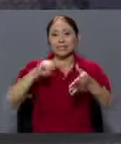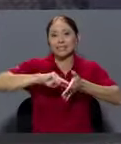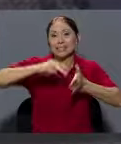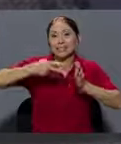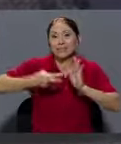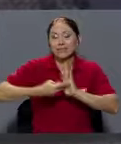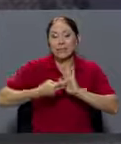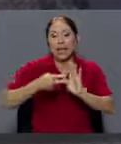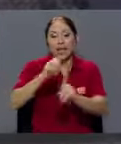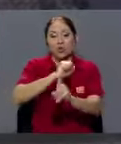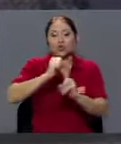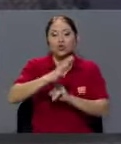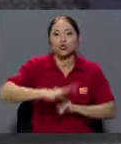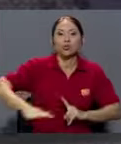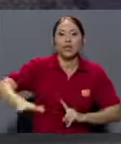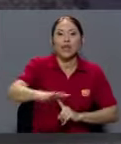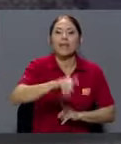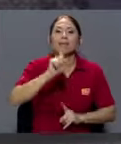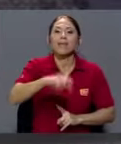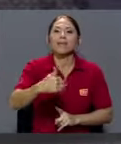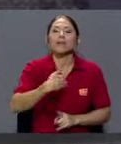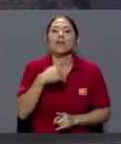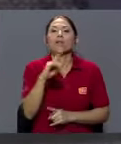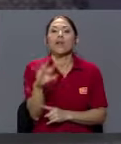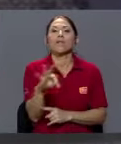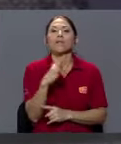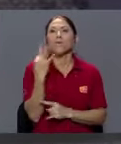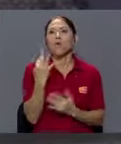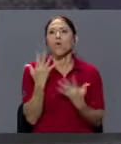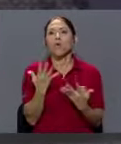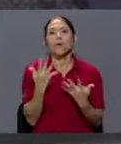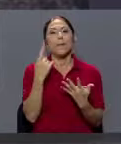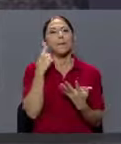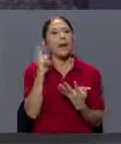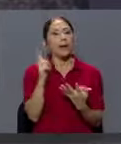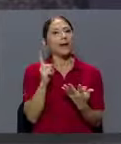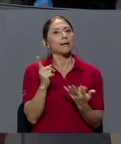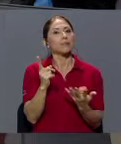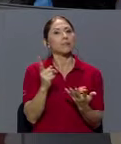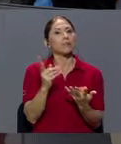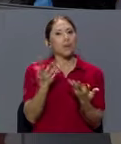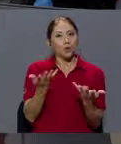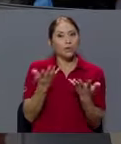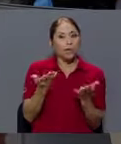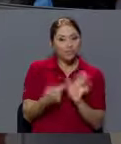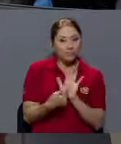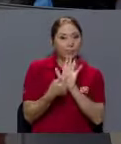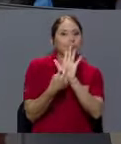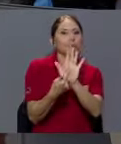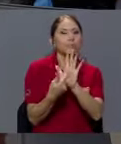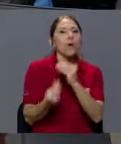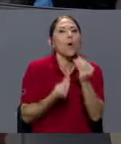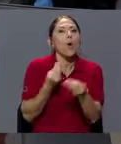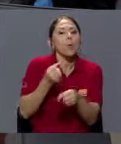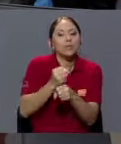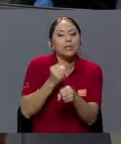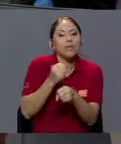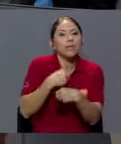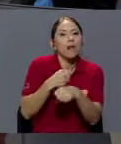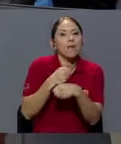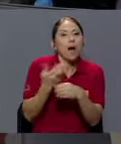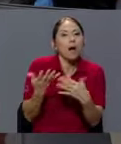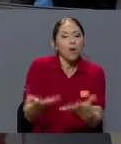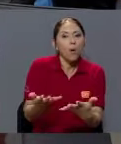porque implica que la sociedad tenga algún mecanismo de rendición, digamos, que el sistema ofrezca a la sociedad un mecanismo de rendición de